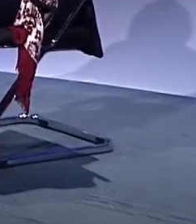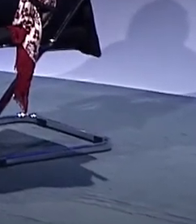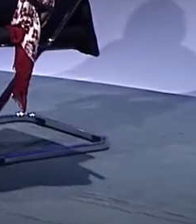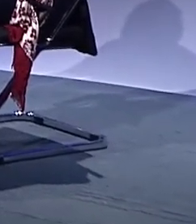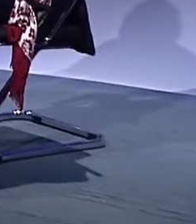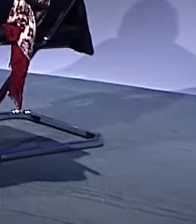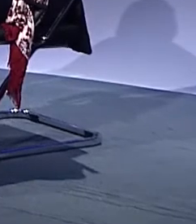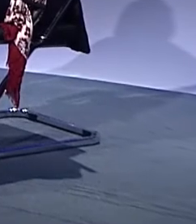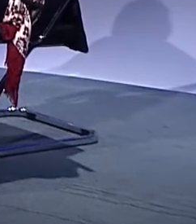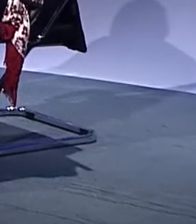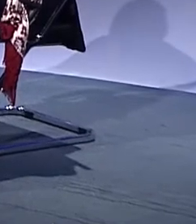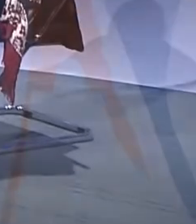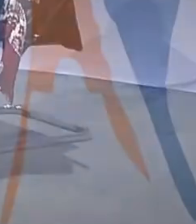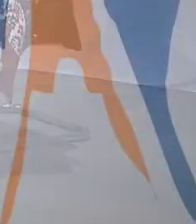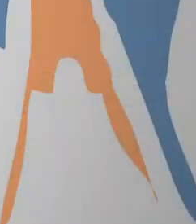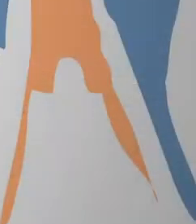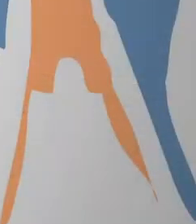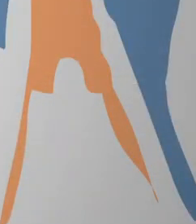i